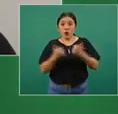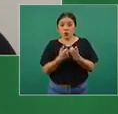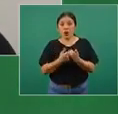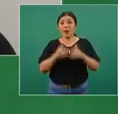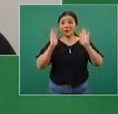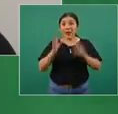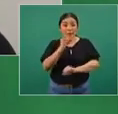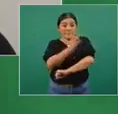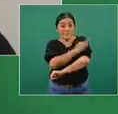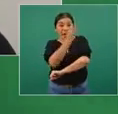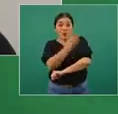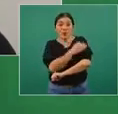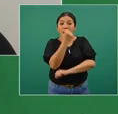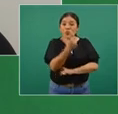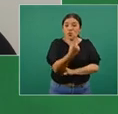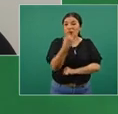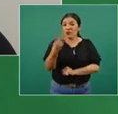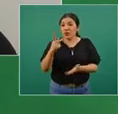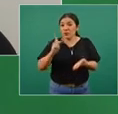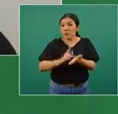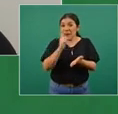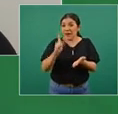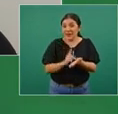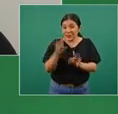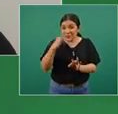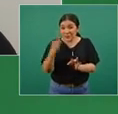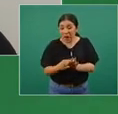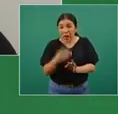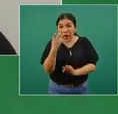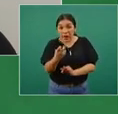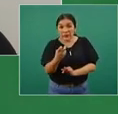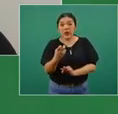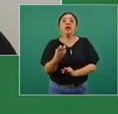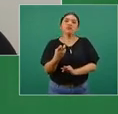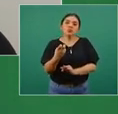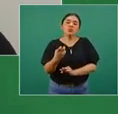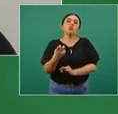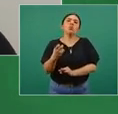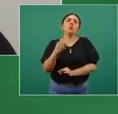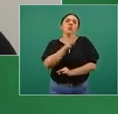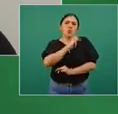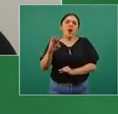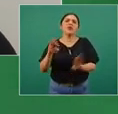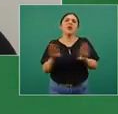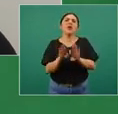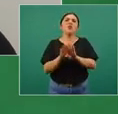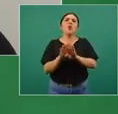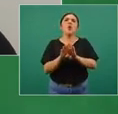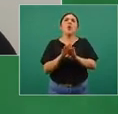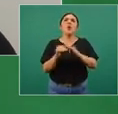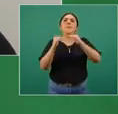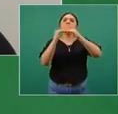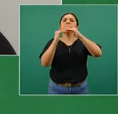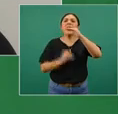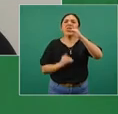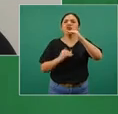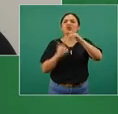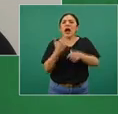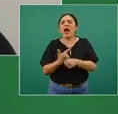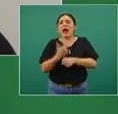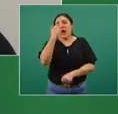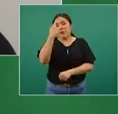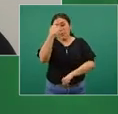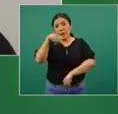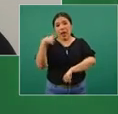completo, haber recibido ya las dosis de un esquema completo, obviamente previene la aparición